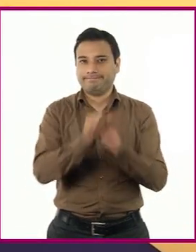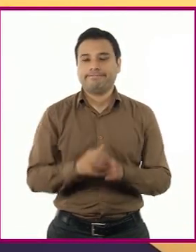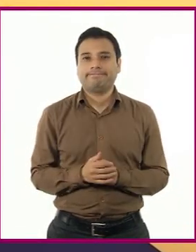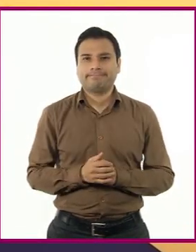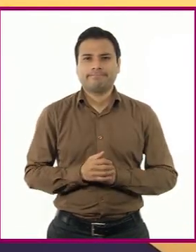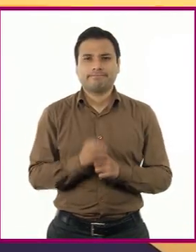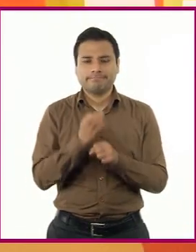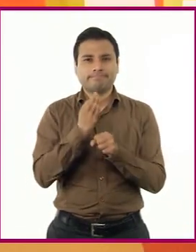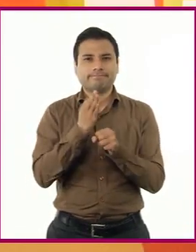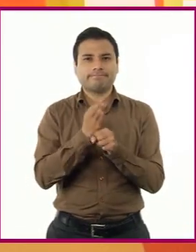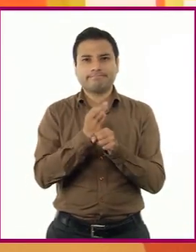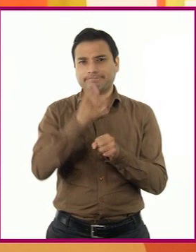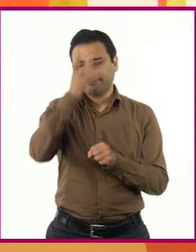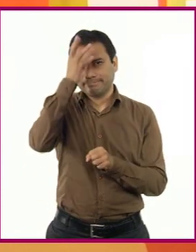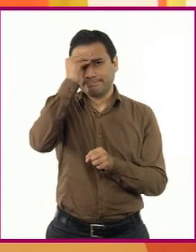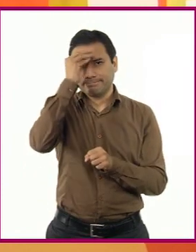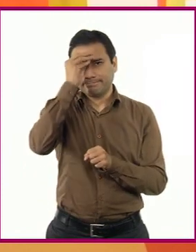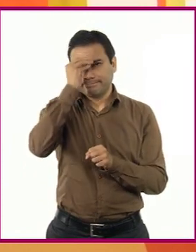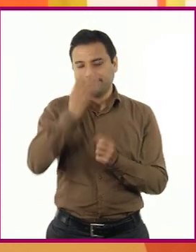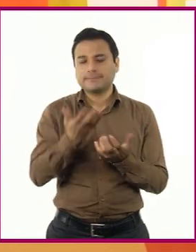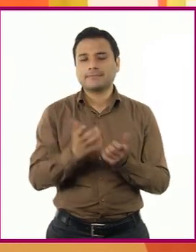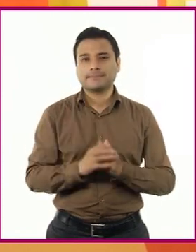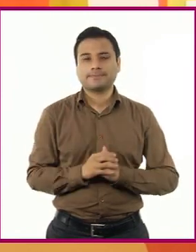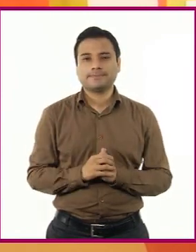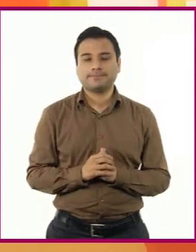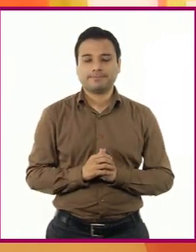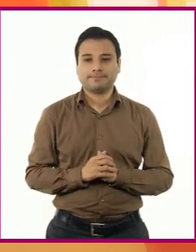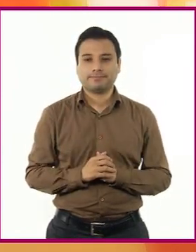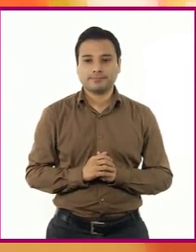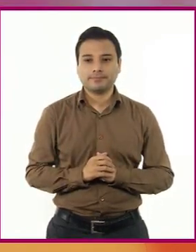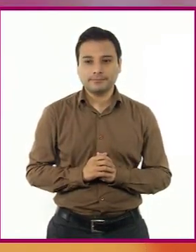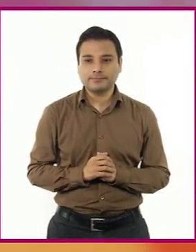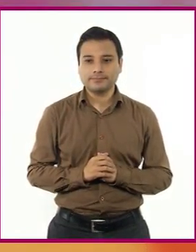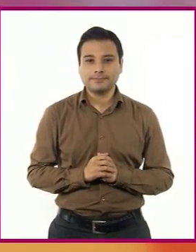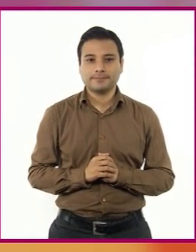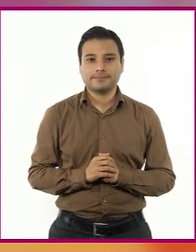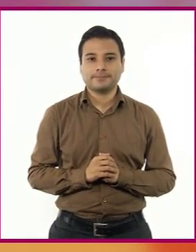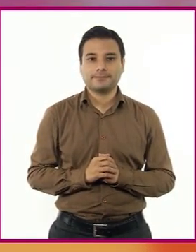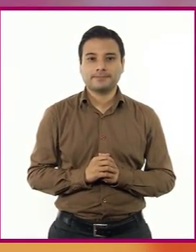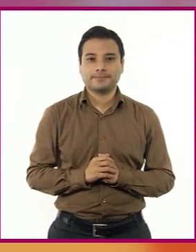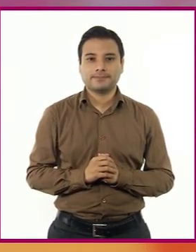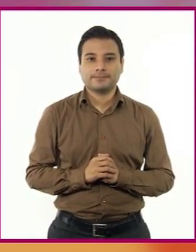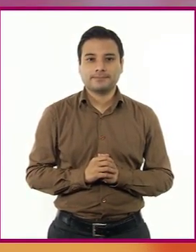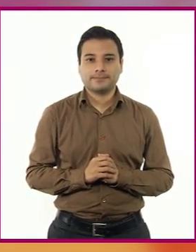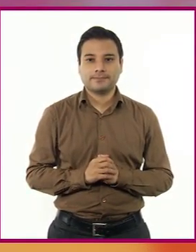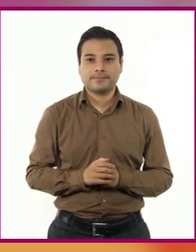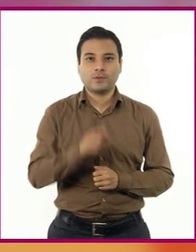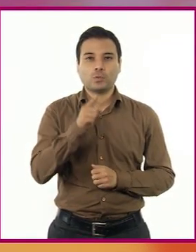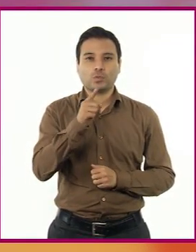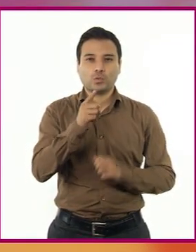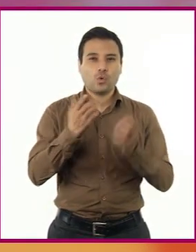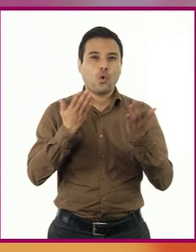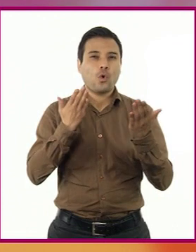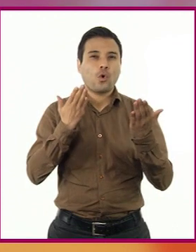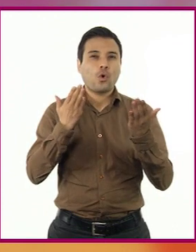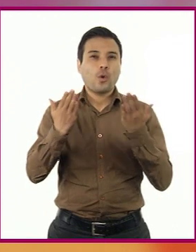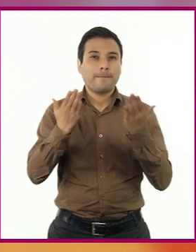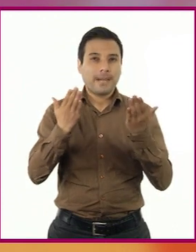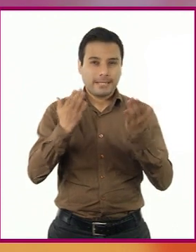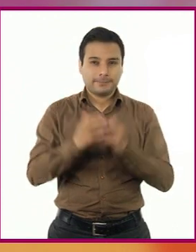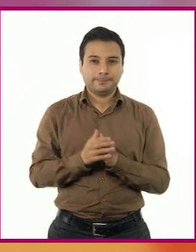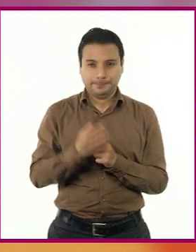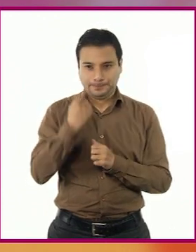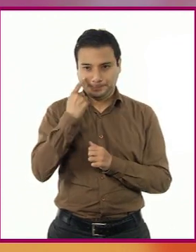sesión, maestra Isabel? En esta sesión, el aprendizaje esperado es: compara la tendencia central,